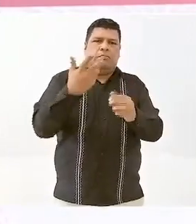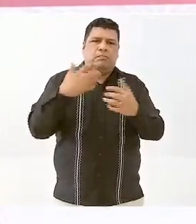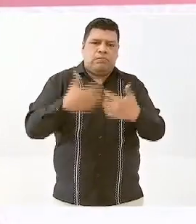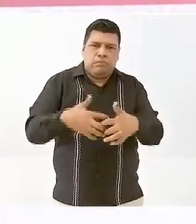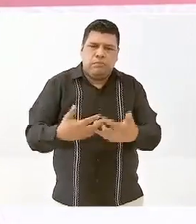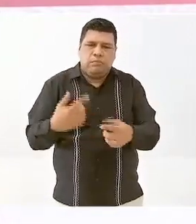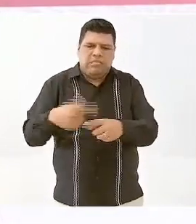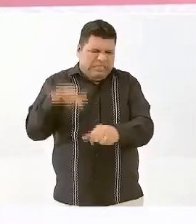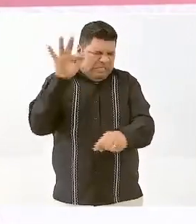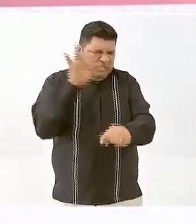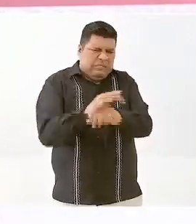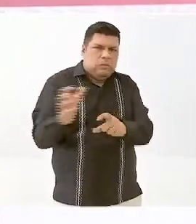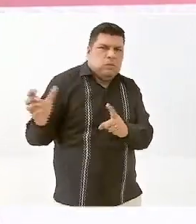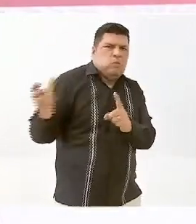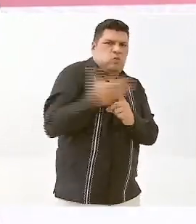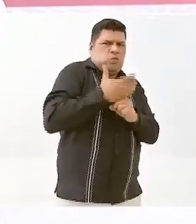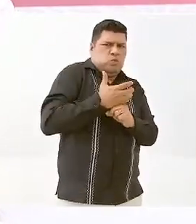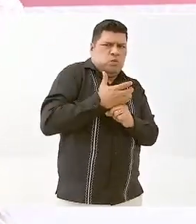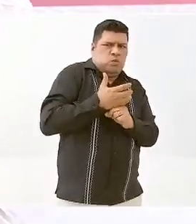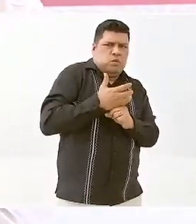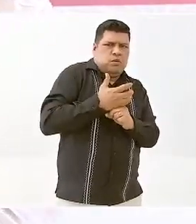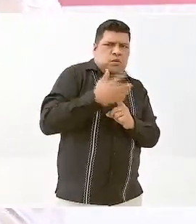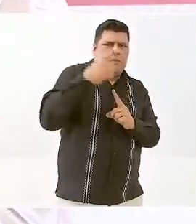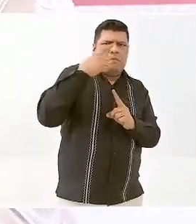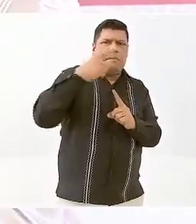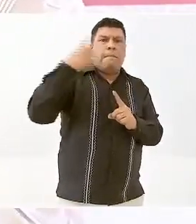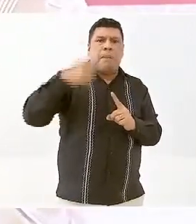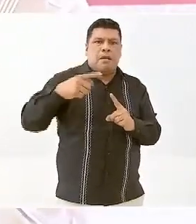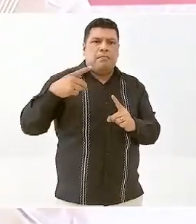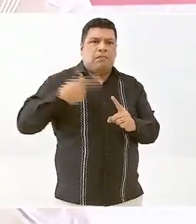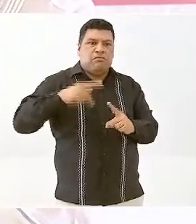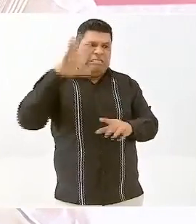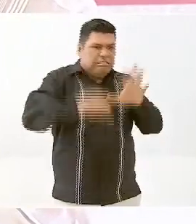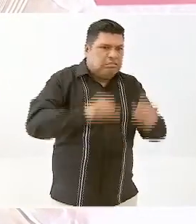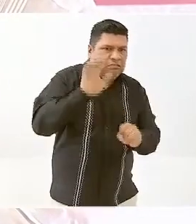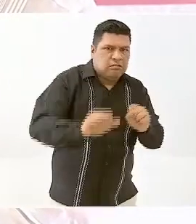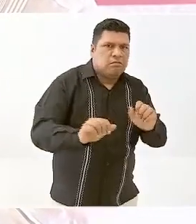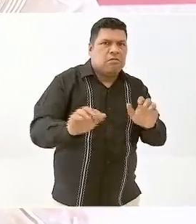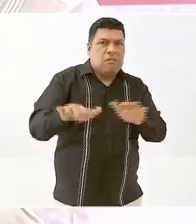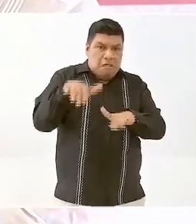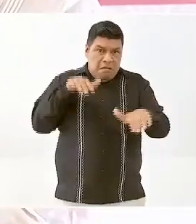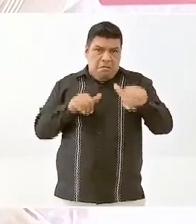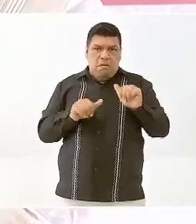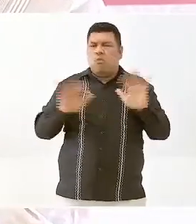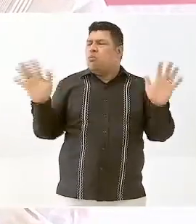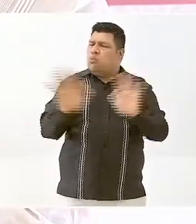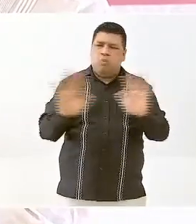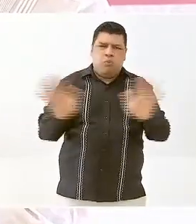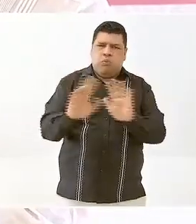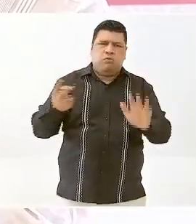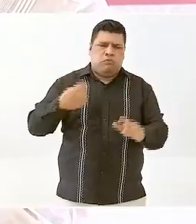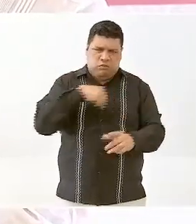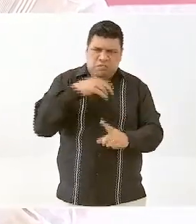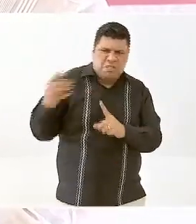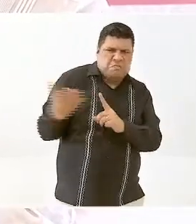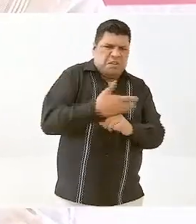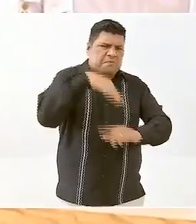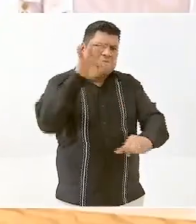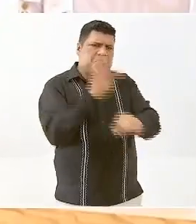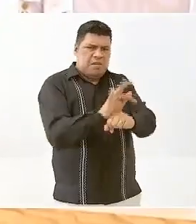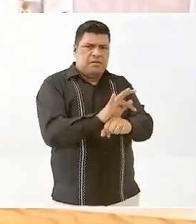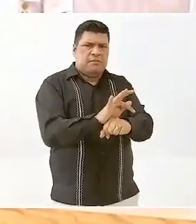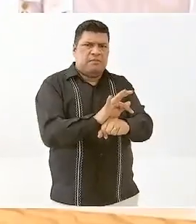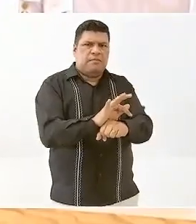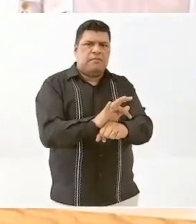lo que hagamos para que no haya retrocesos, que no regrese la privatización, que